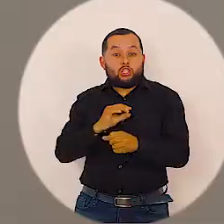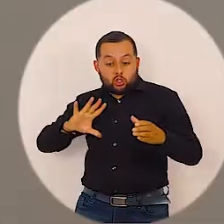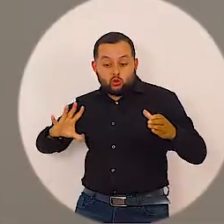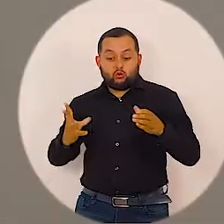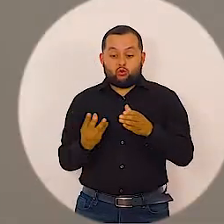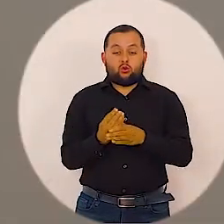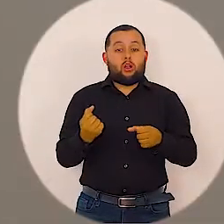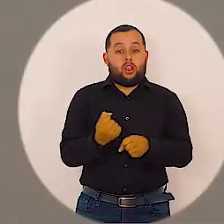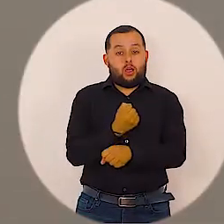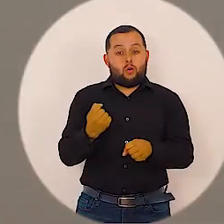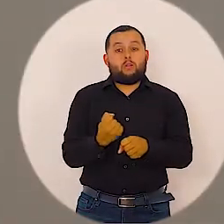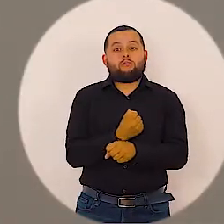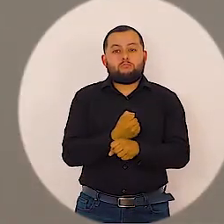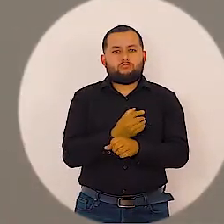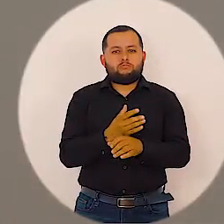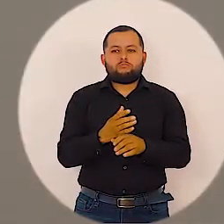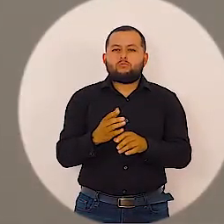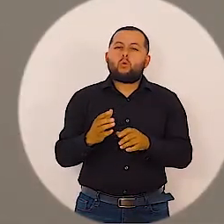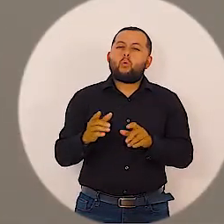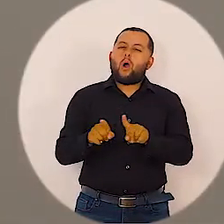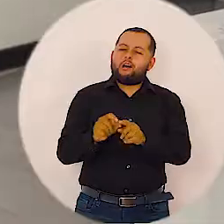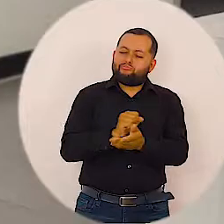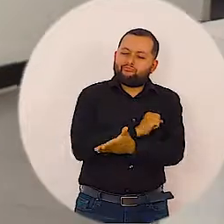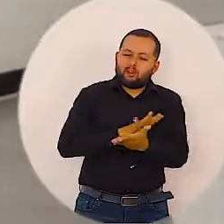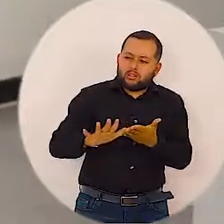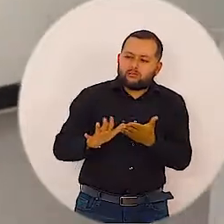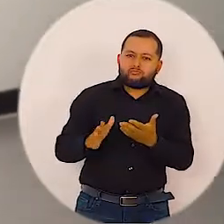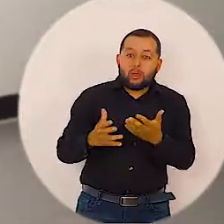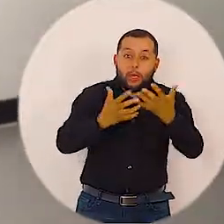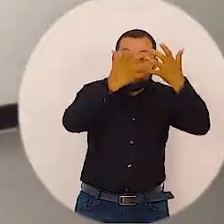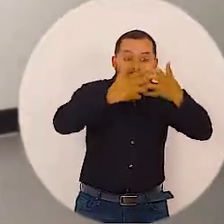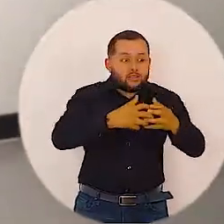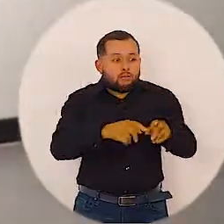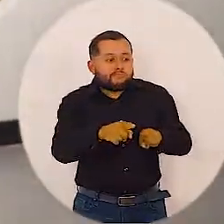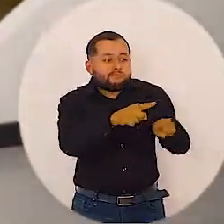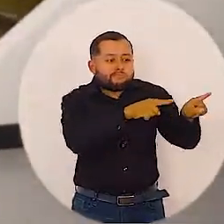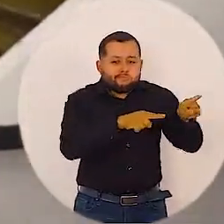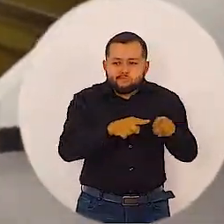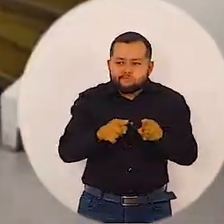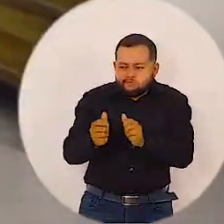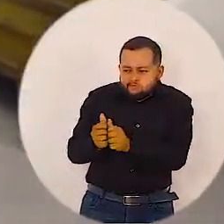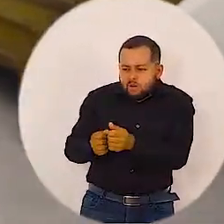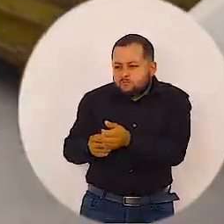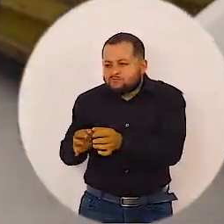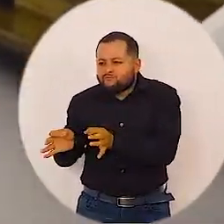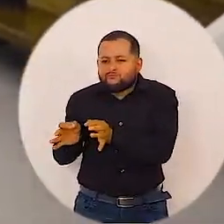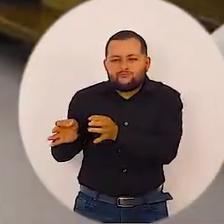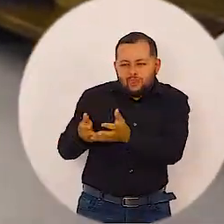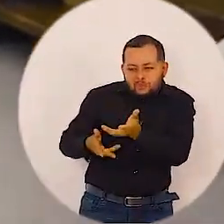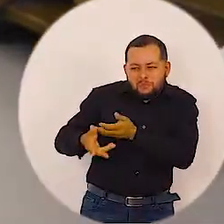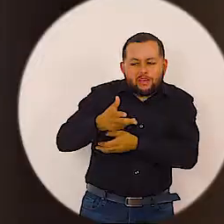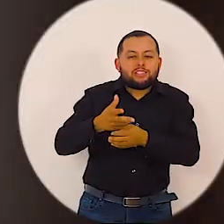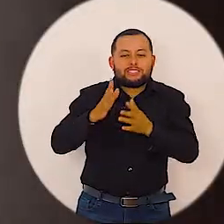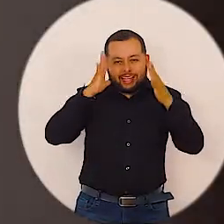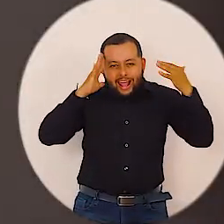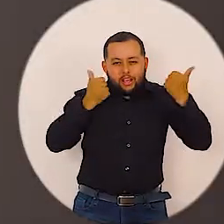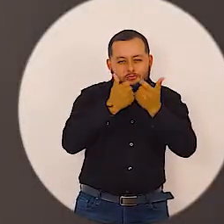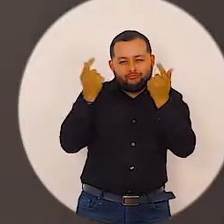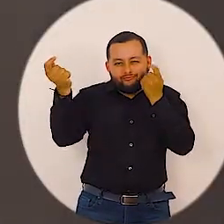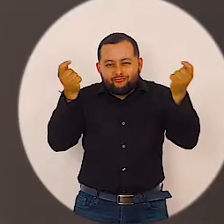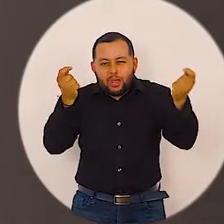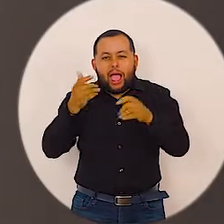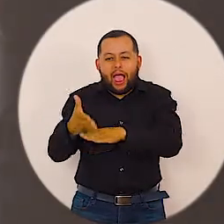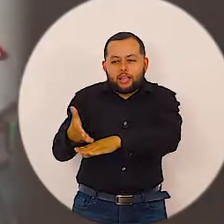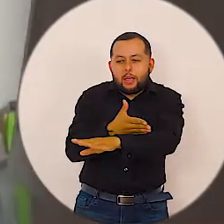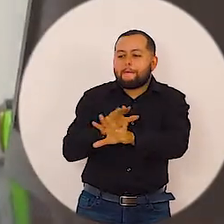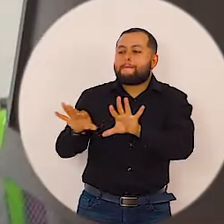laboral en un acompañamiento gratuito a las empresas afiliadas del departamento como aliados estratégicos en la